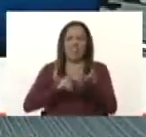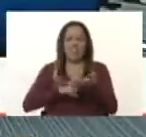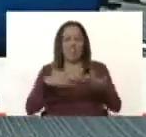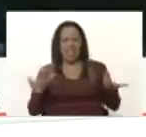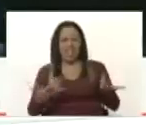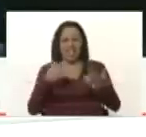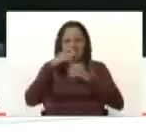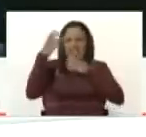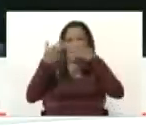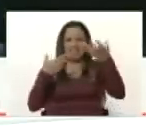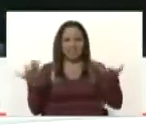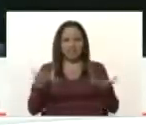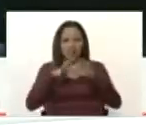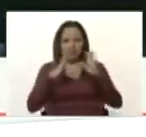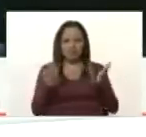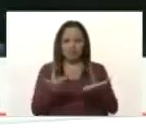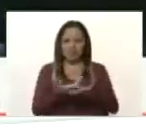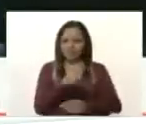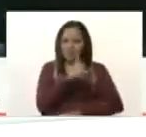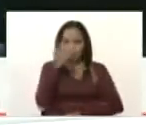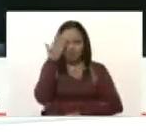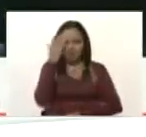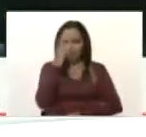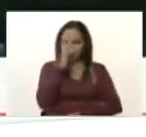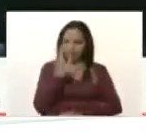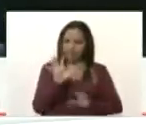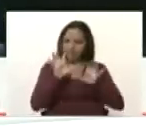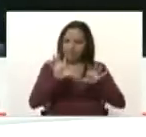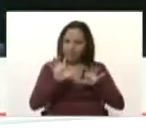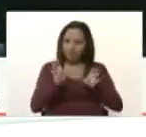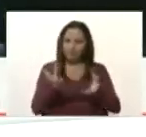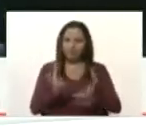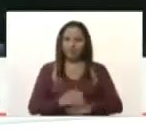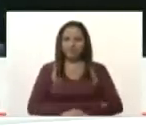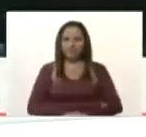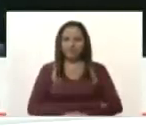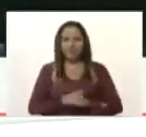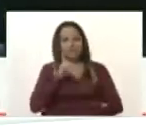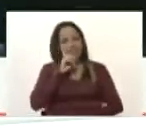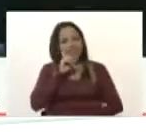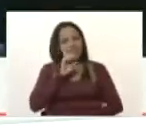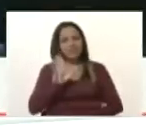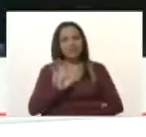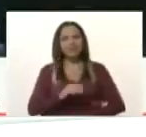escándalo mundial. Es mentira, es mentira. Bueno,